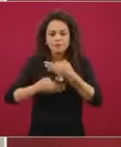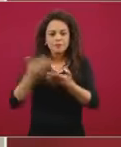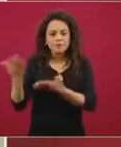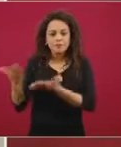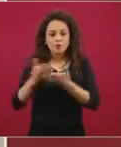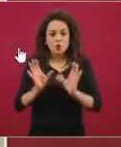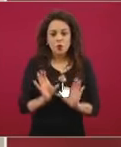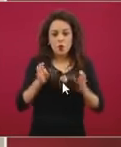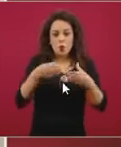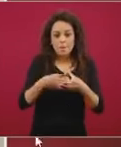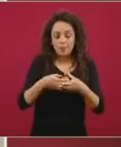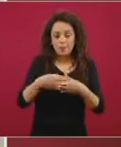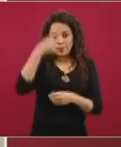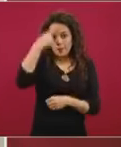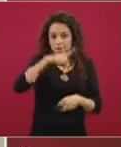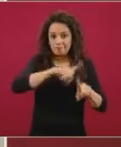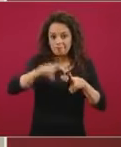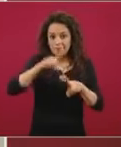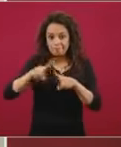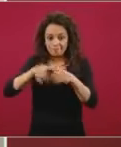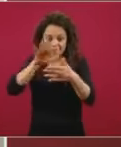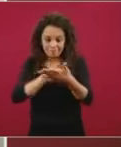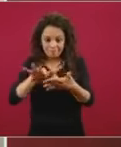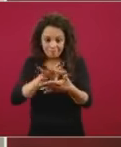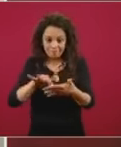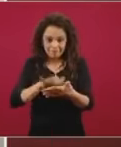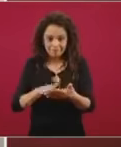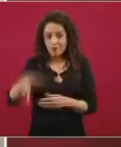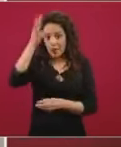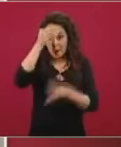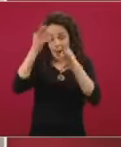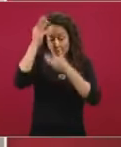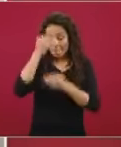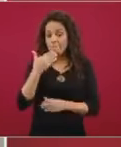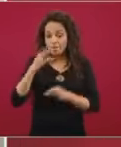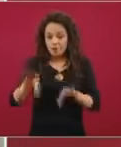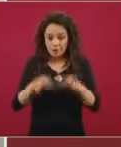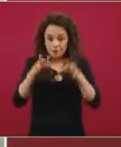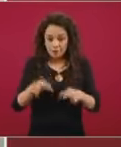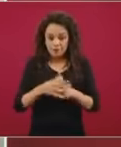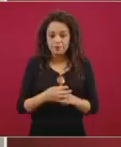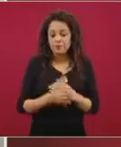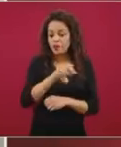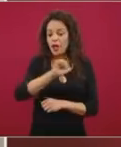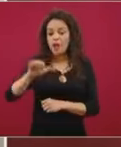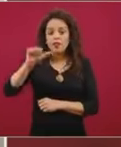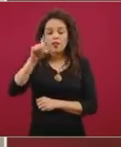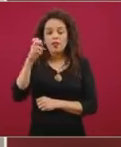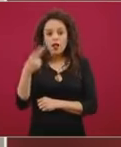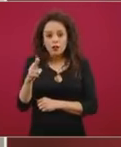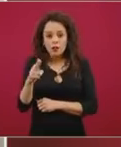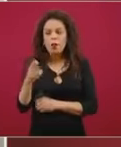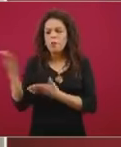comunidad lectora tan diversa y enriquecedora. Del 12 al 16 de noviembre te invitamos a encontrar un hogar para leer y disfrutar